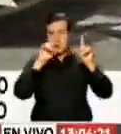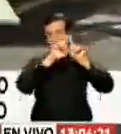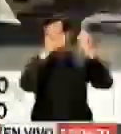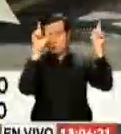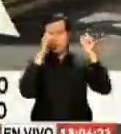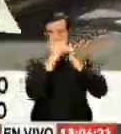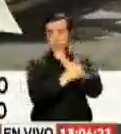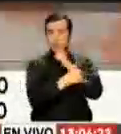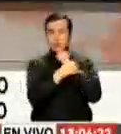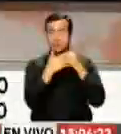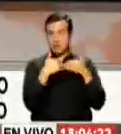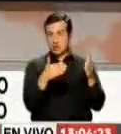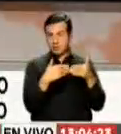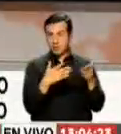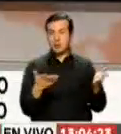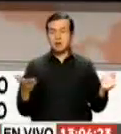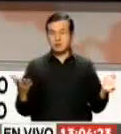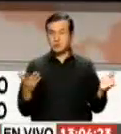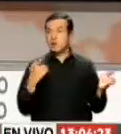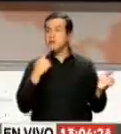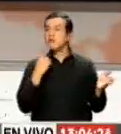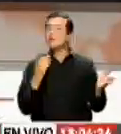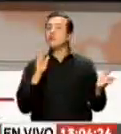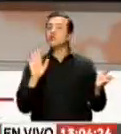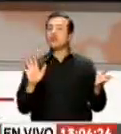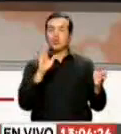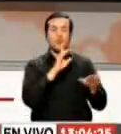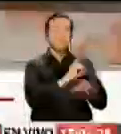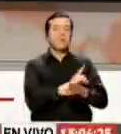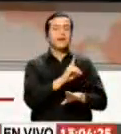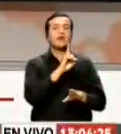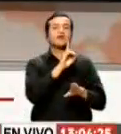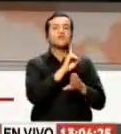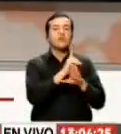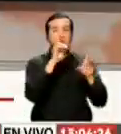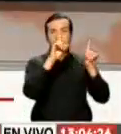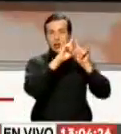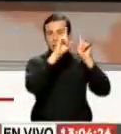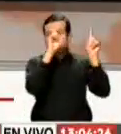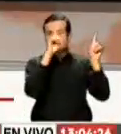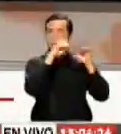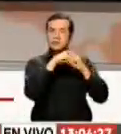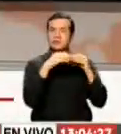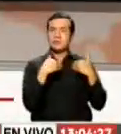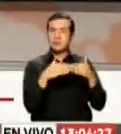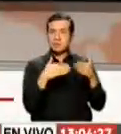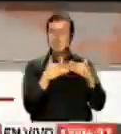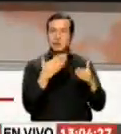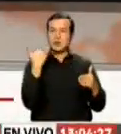en un paraíso fiscal. Aparece como parte del directorio de una empresa constituida en Panamá